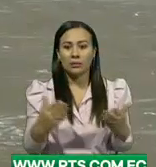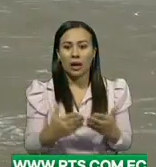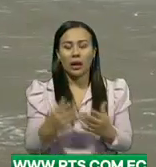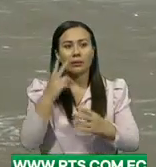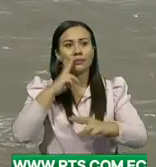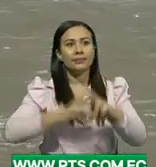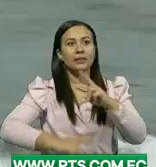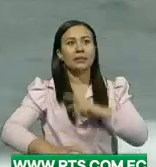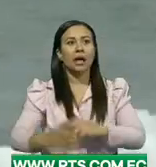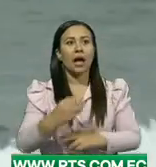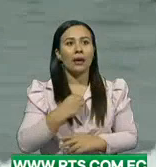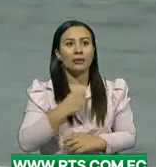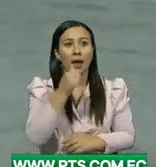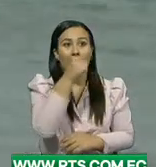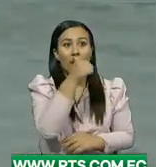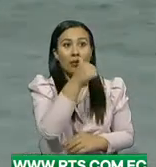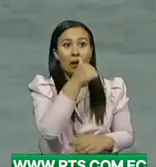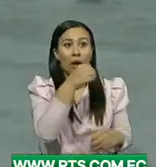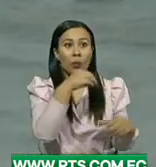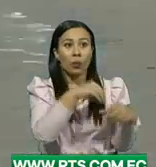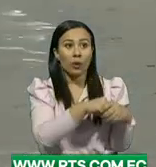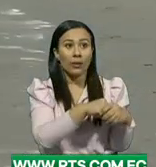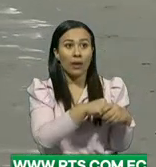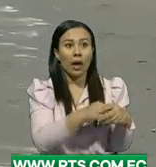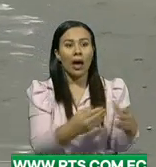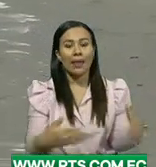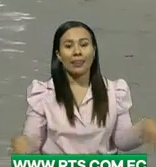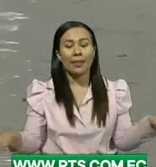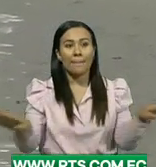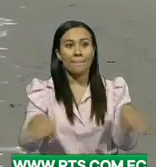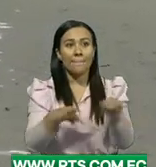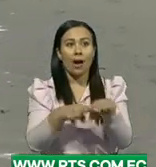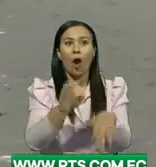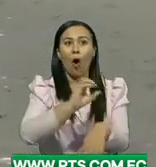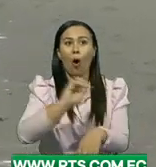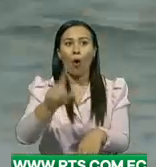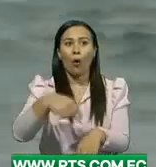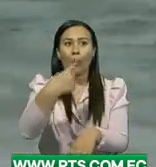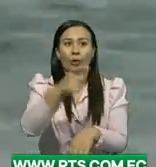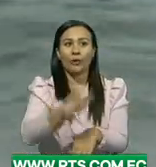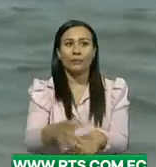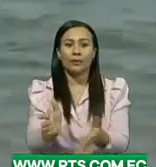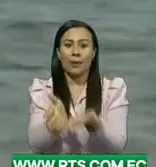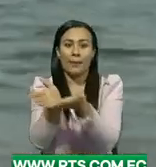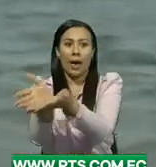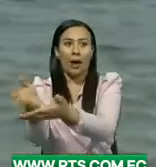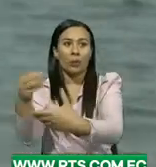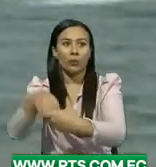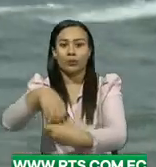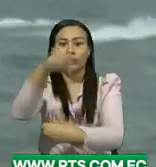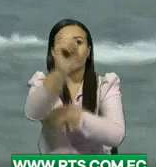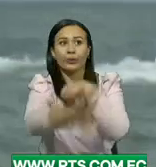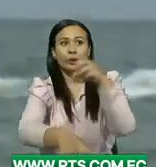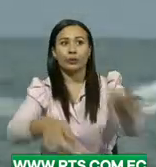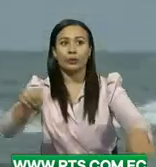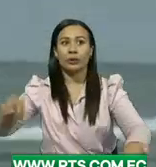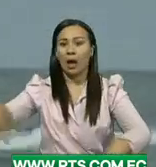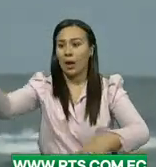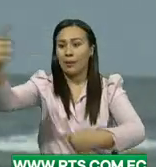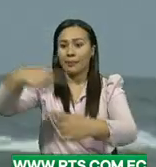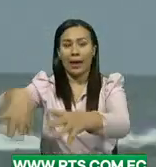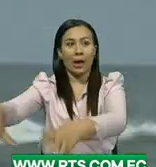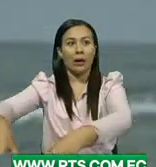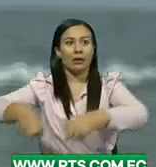para determinar si la droga estaba encaletada bajo el mar o dentro de una embarcación pesquera. Con cámaras, Eduardo García, desde la provincia de